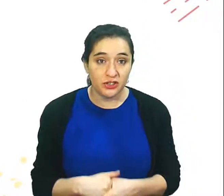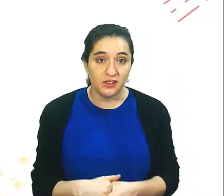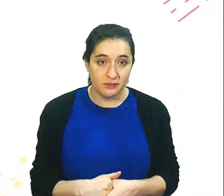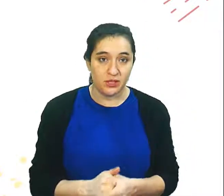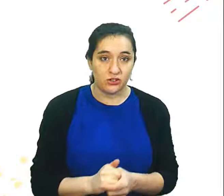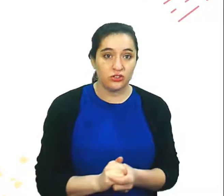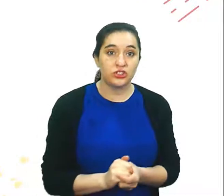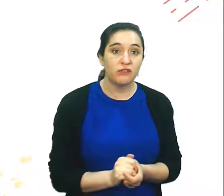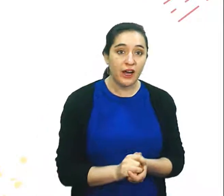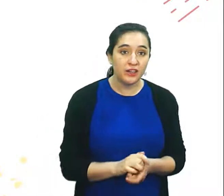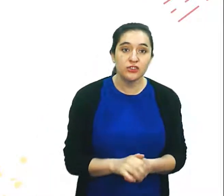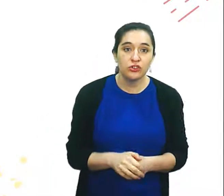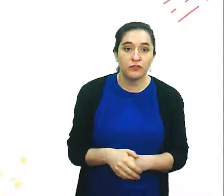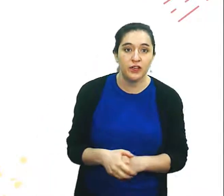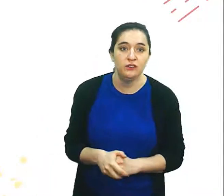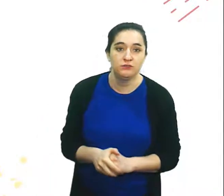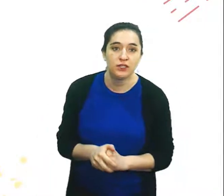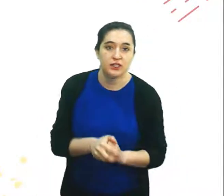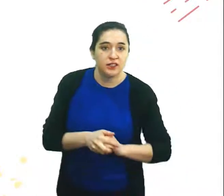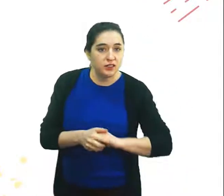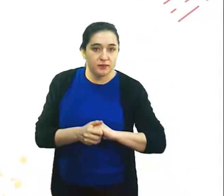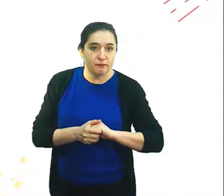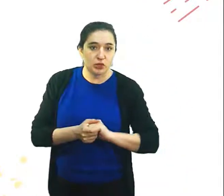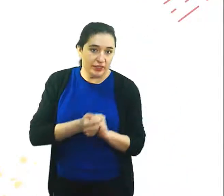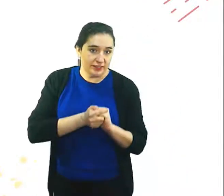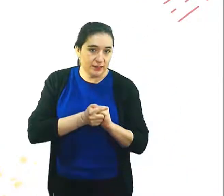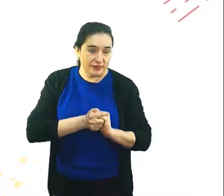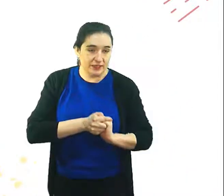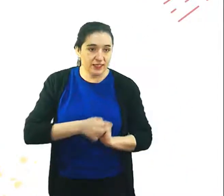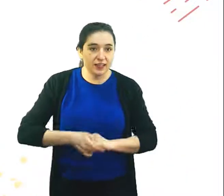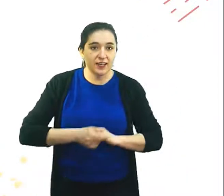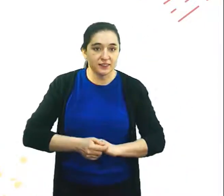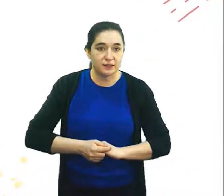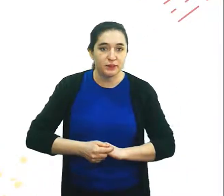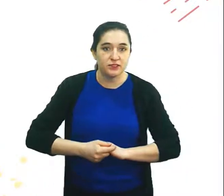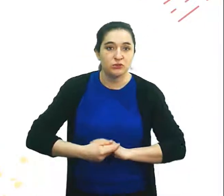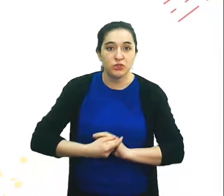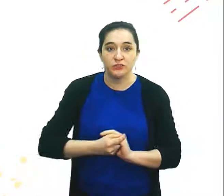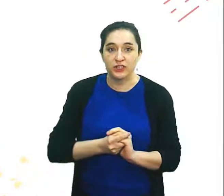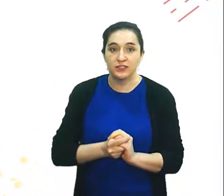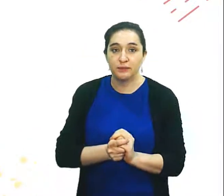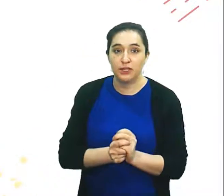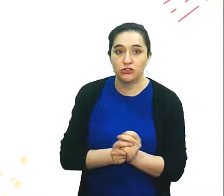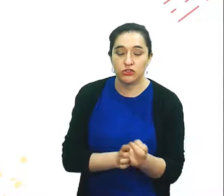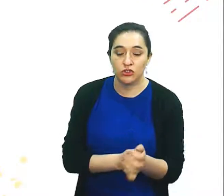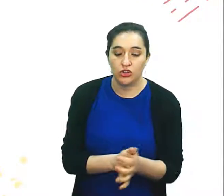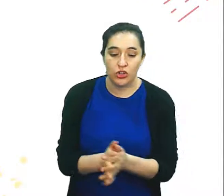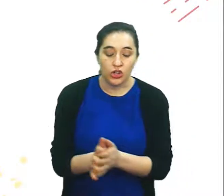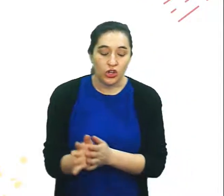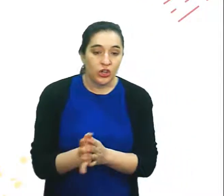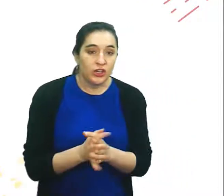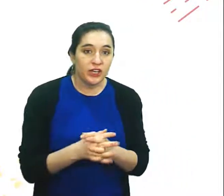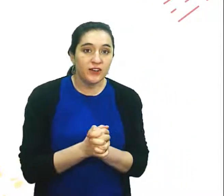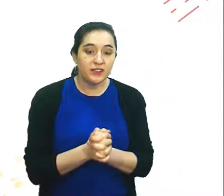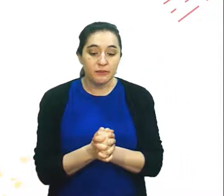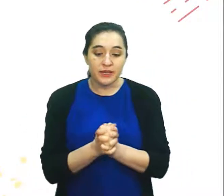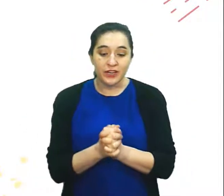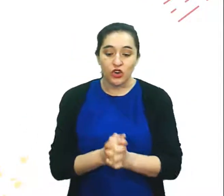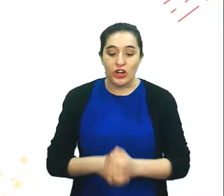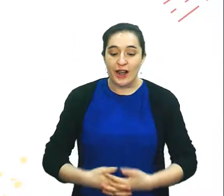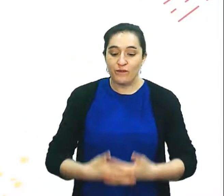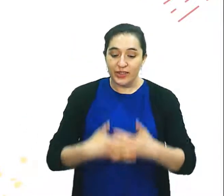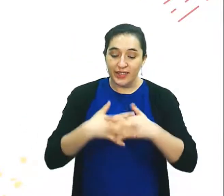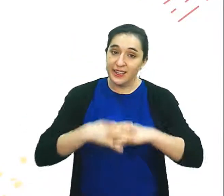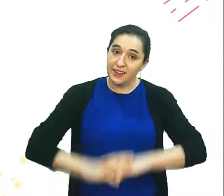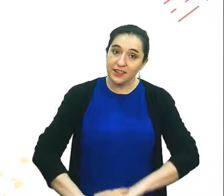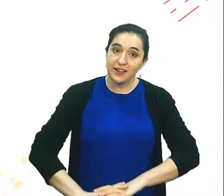este enfrentamiento se va a resolver violentamente en las armas en un enfrentamiento que va a terminar con